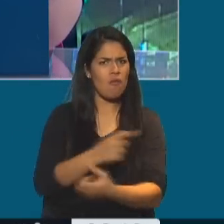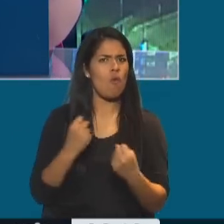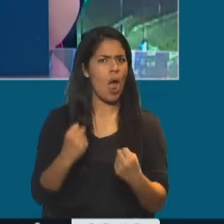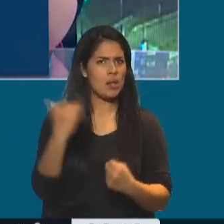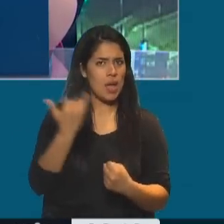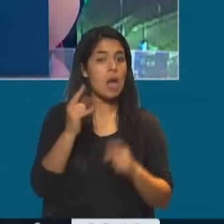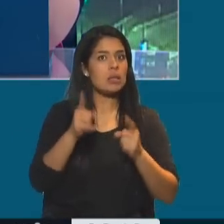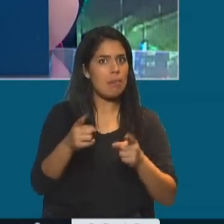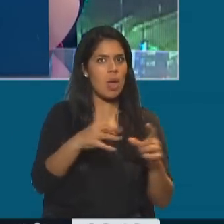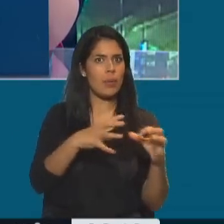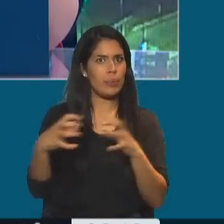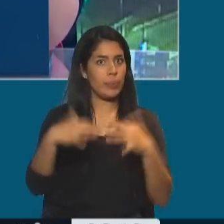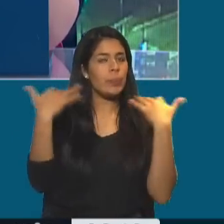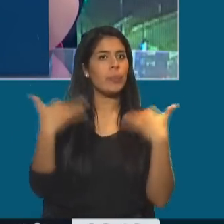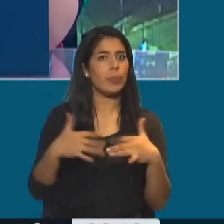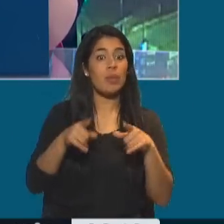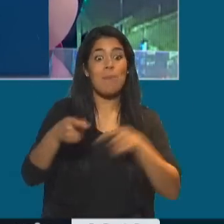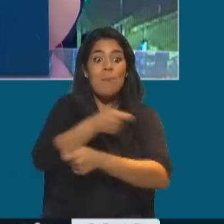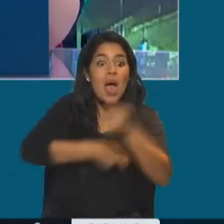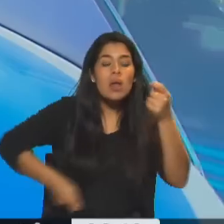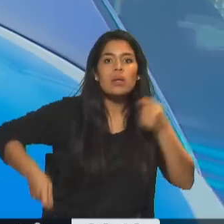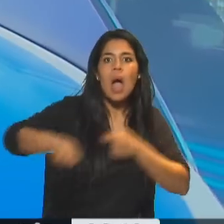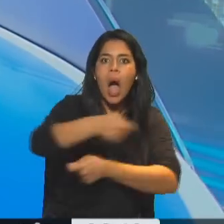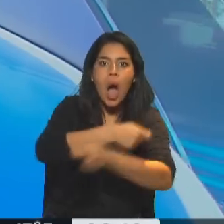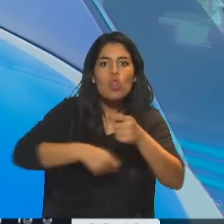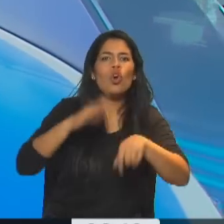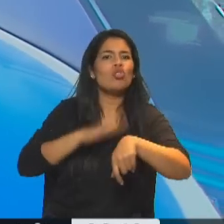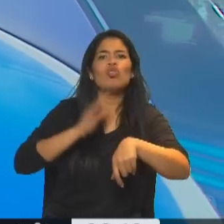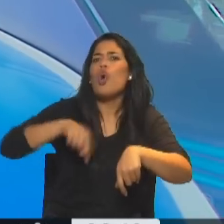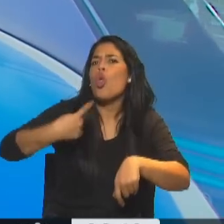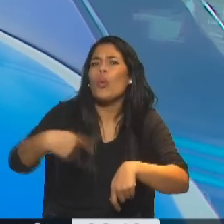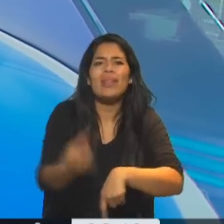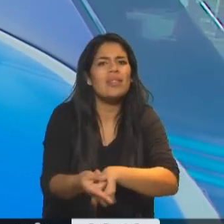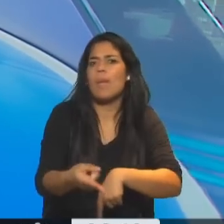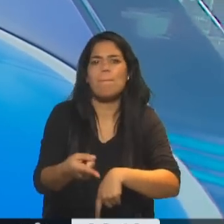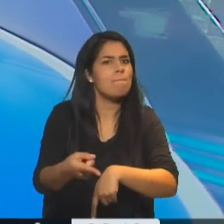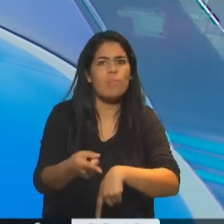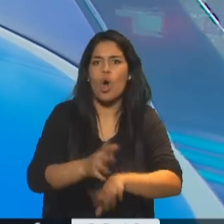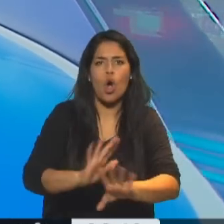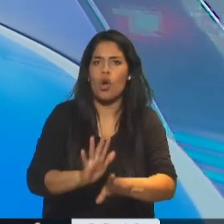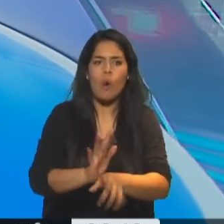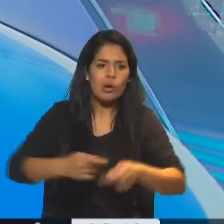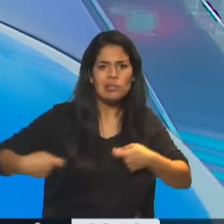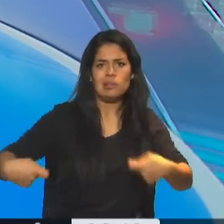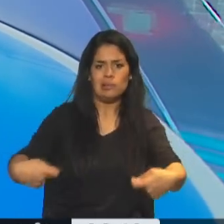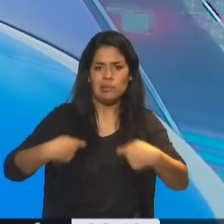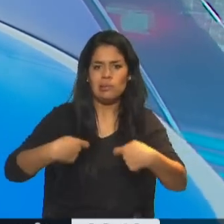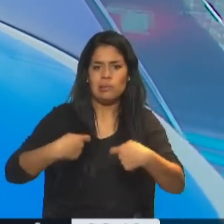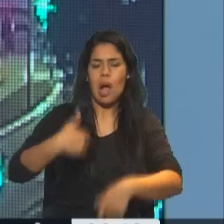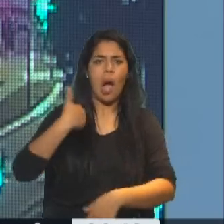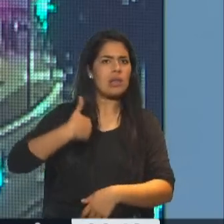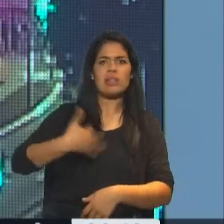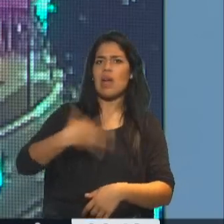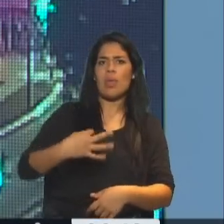el mercado financiero enorme y un mercado que te está pidiendo devaluar de una vez porque el dólar oficial al valor que está no se puede mantener.